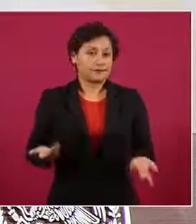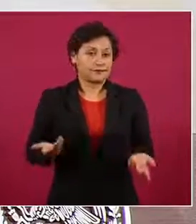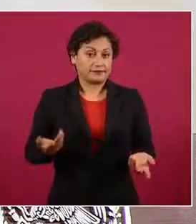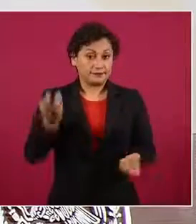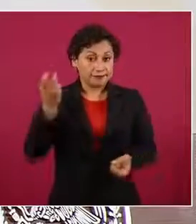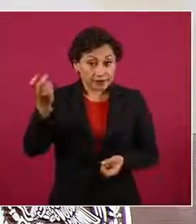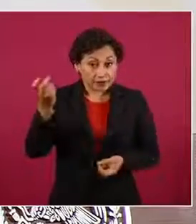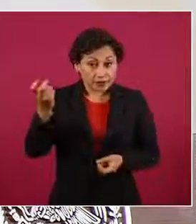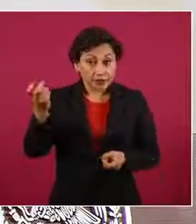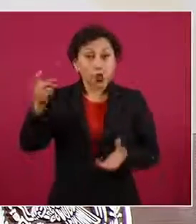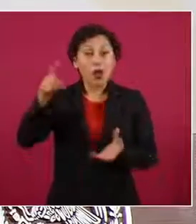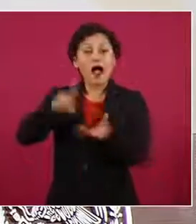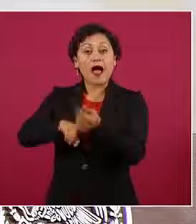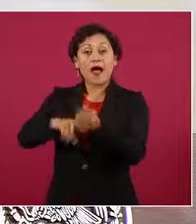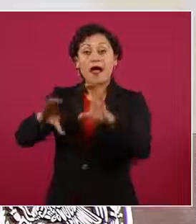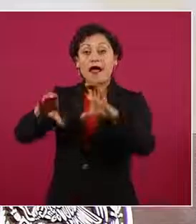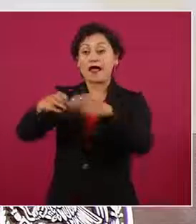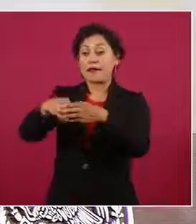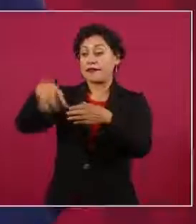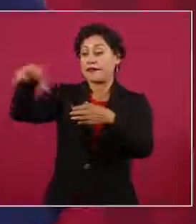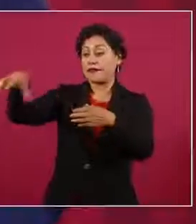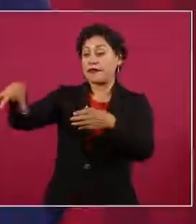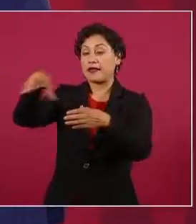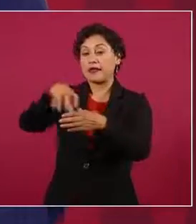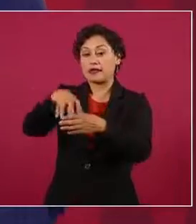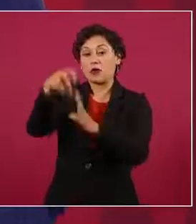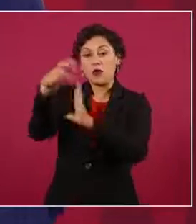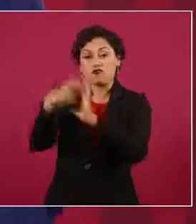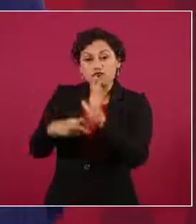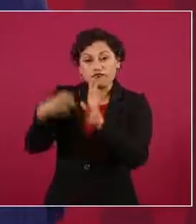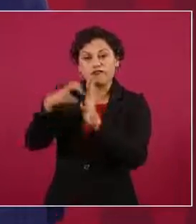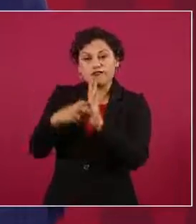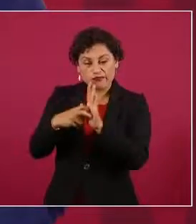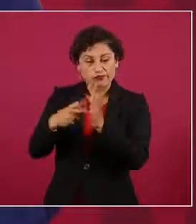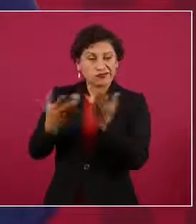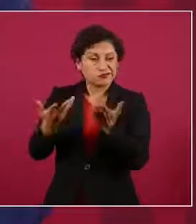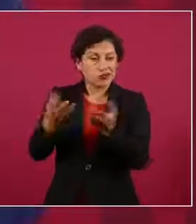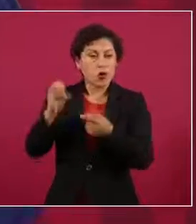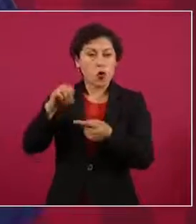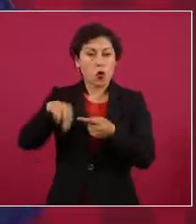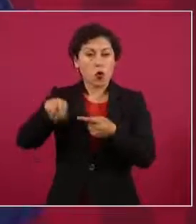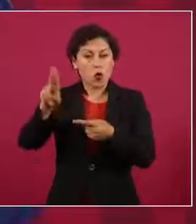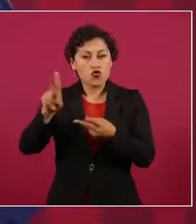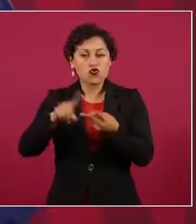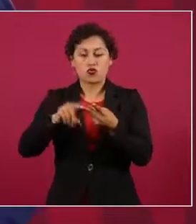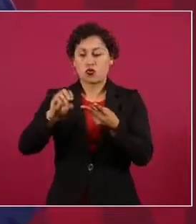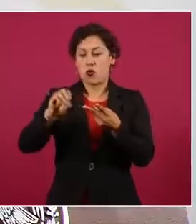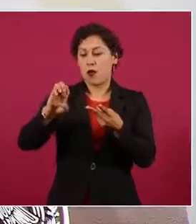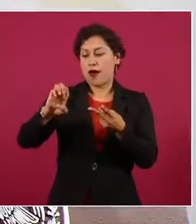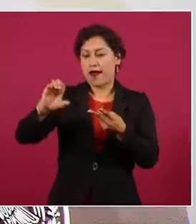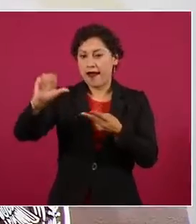reformar la ONU, la OEA, todos estos organismos.